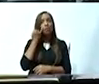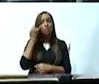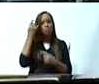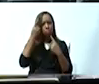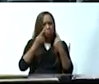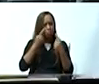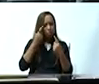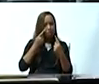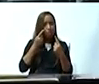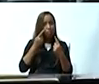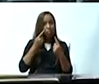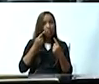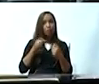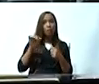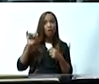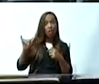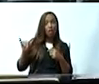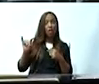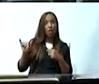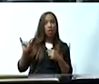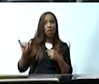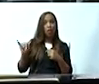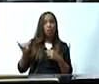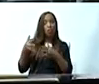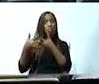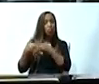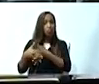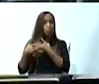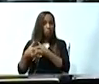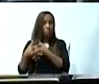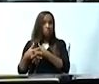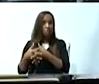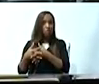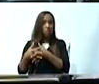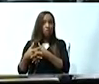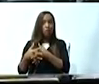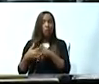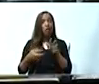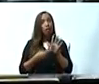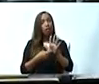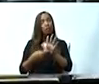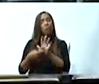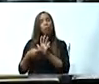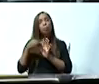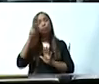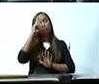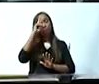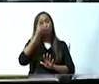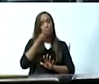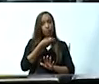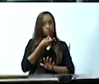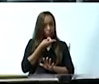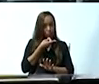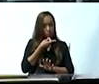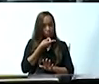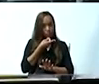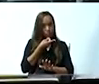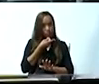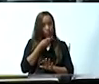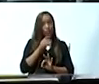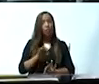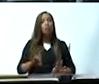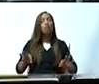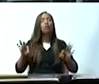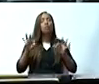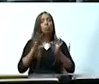de la eficiencia pública a través de la administración del Poder Ejecutivo, de los gobiernos del Partido de la